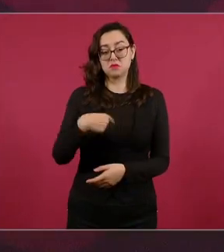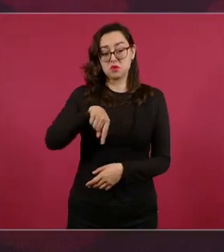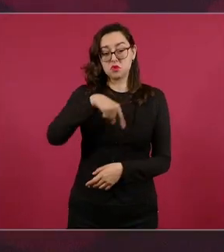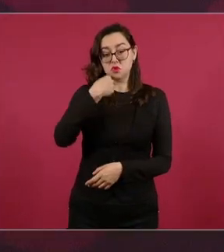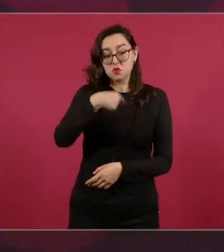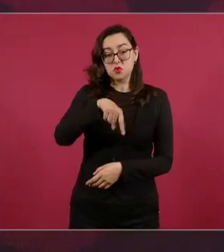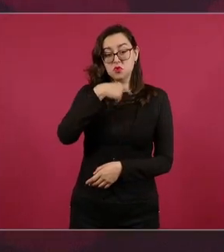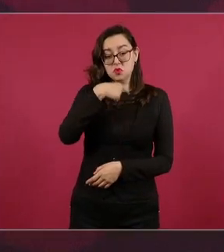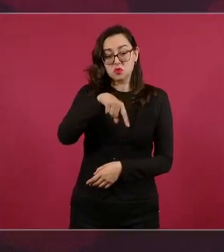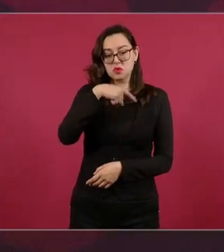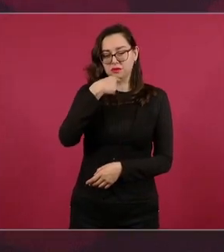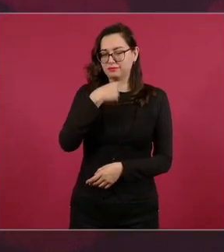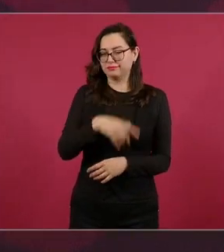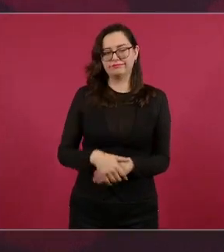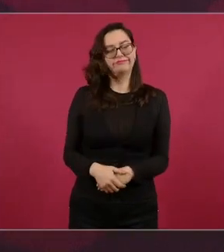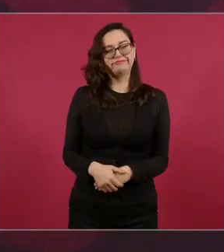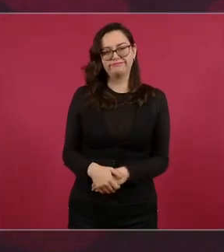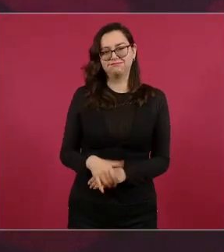lo que hacemos